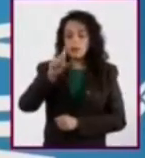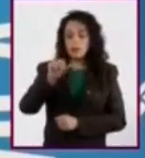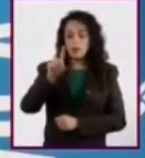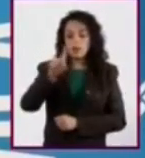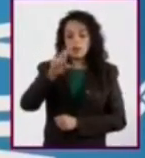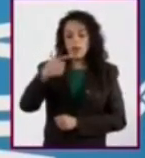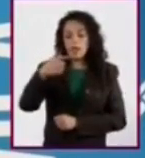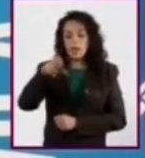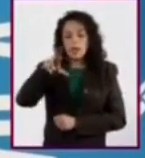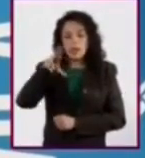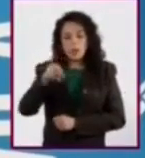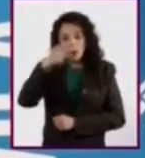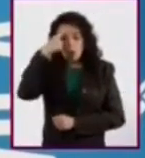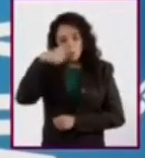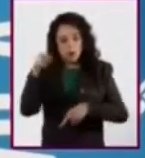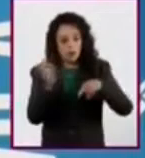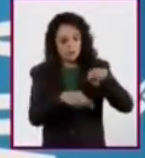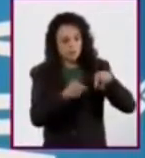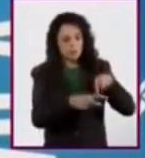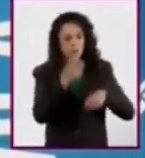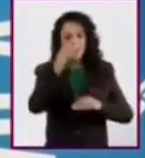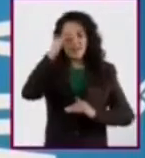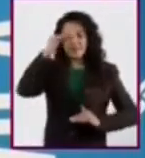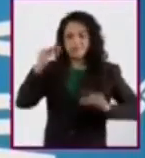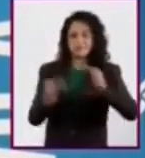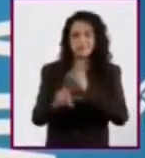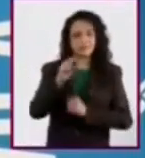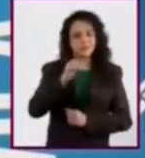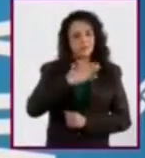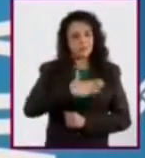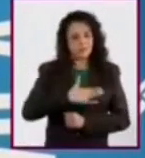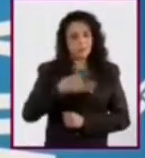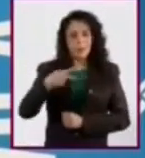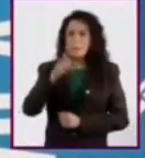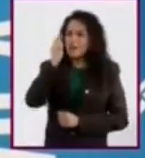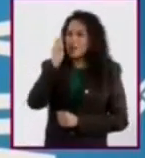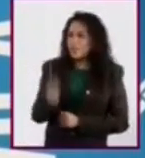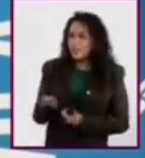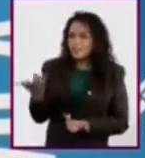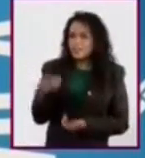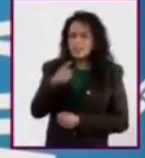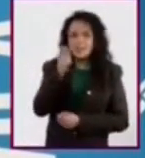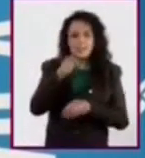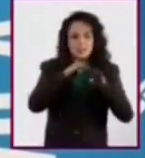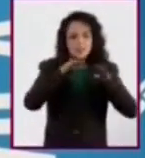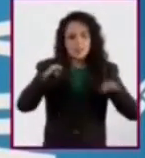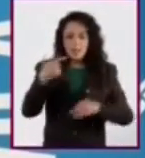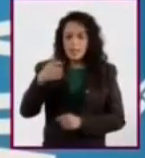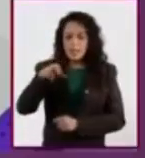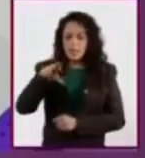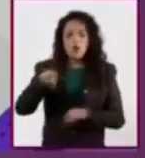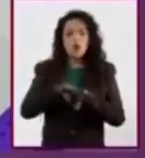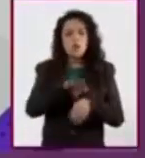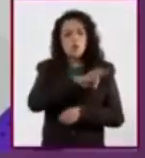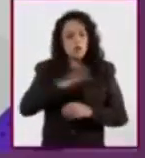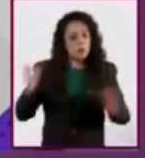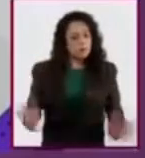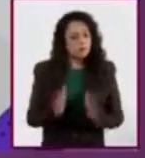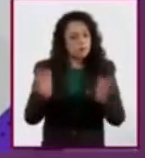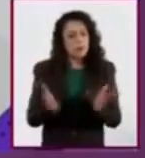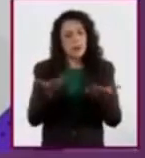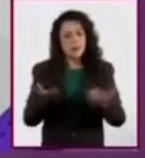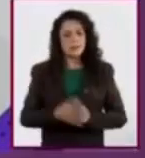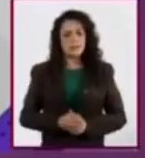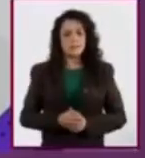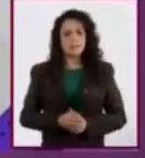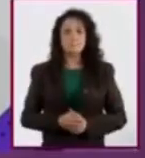eliminar esas situaciones adversas. Pero, ¿qué es la equidad de género? ¿De qué manera puede promoverse? La equidad de género